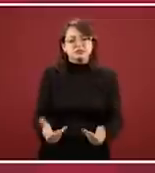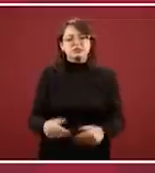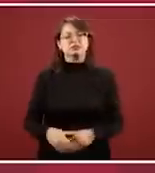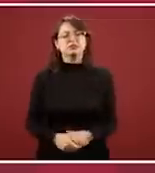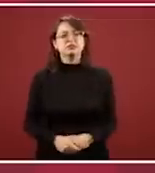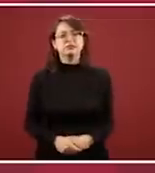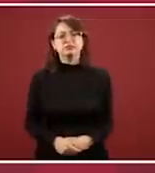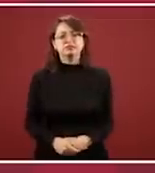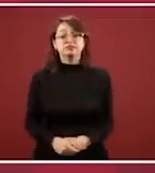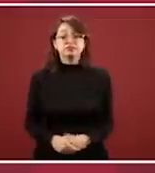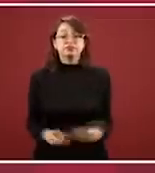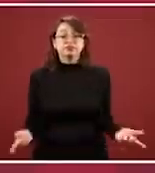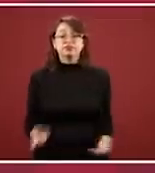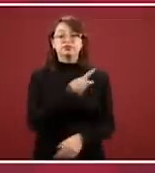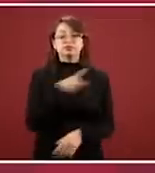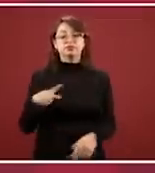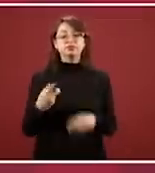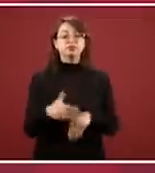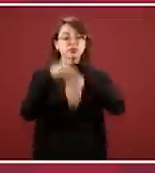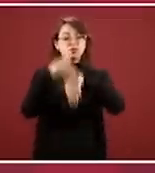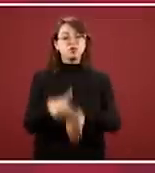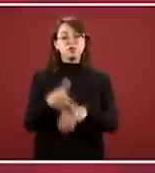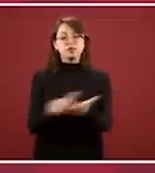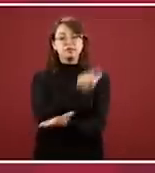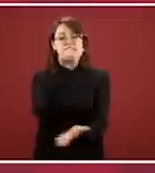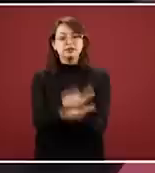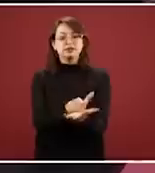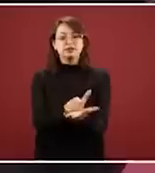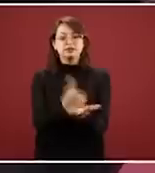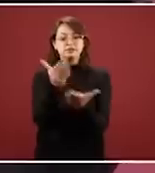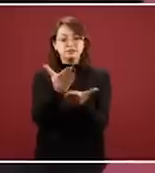ley, pero sin